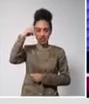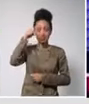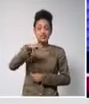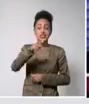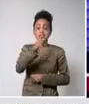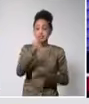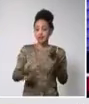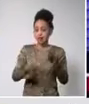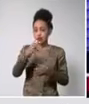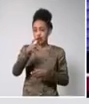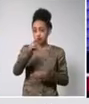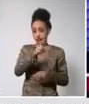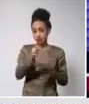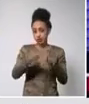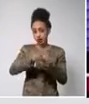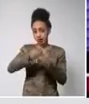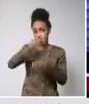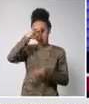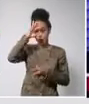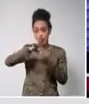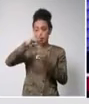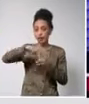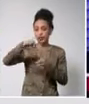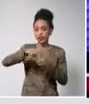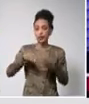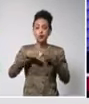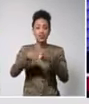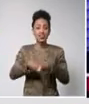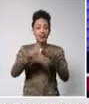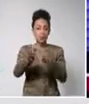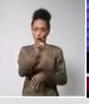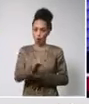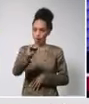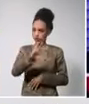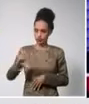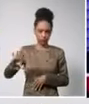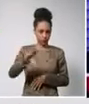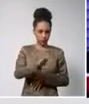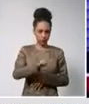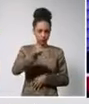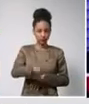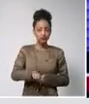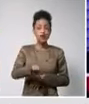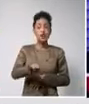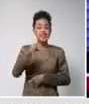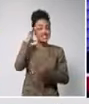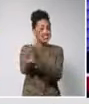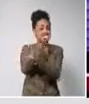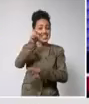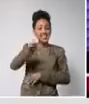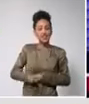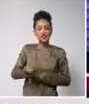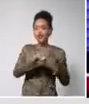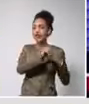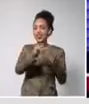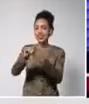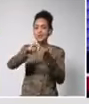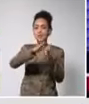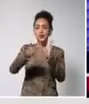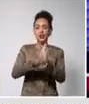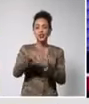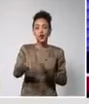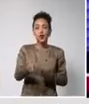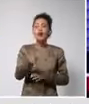Granma. A decir de muchos de sus científicos, líderes de este proyecto, va rumbo hacia Oriente